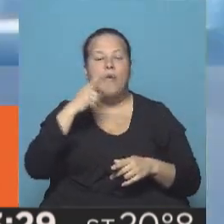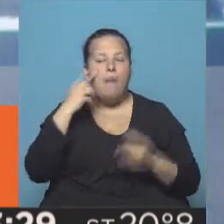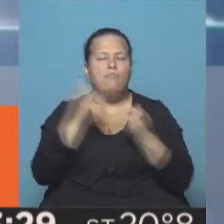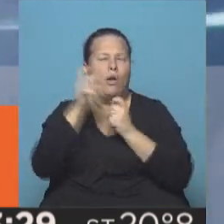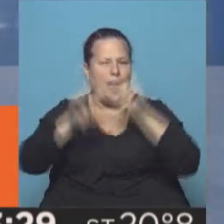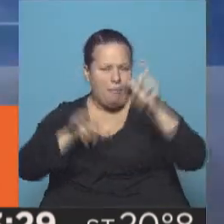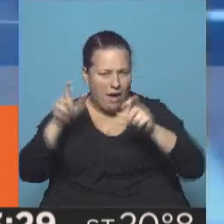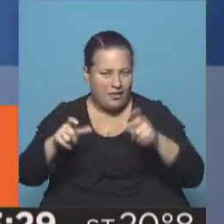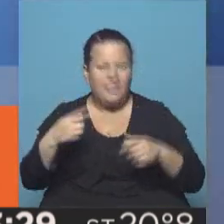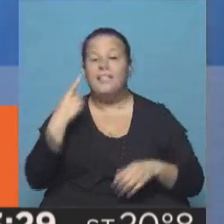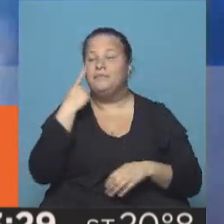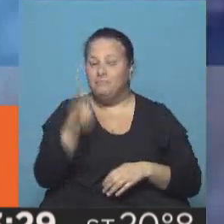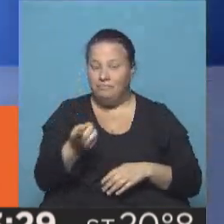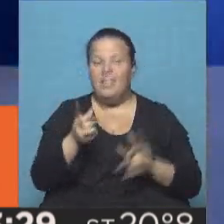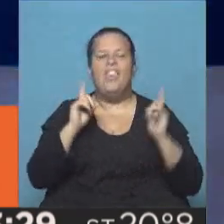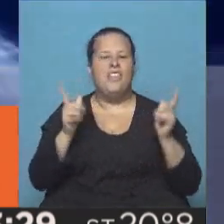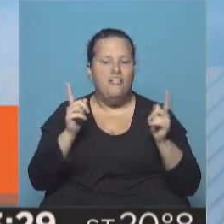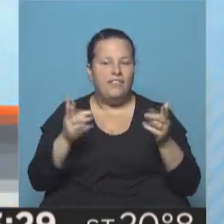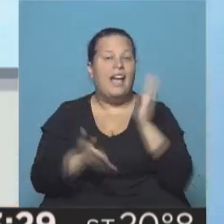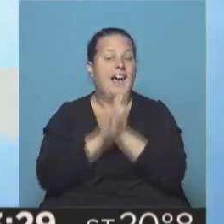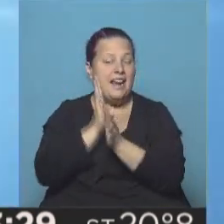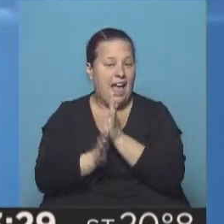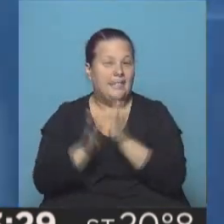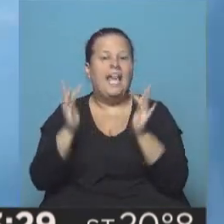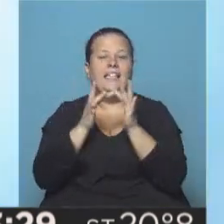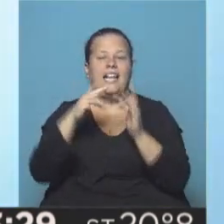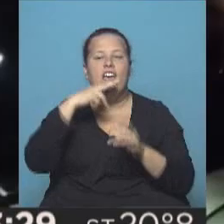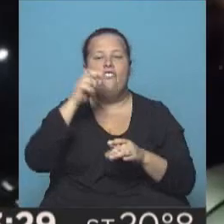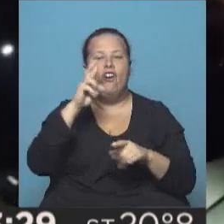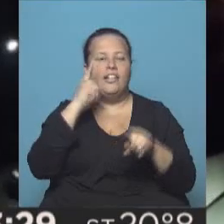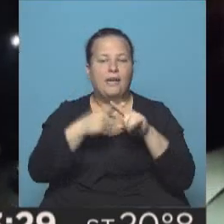gente, se ve y se disfruta gratis en la plataforma de Vorterix.com.